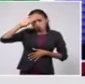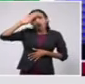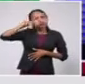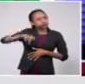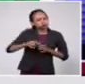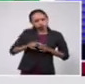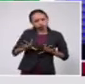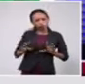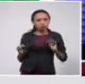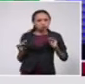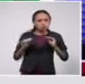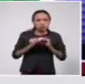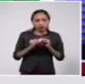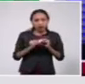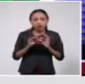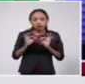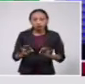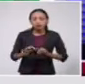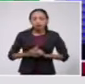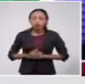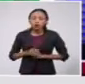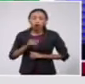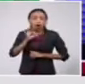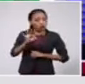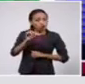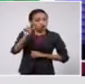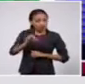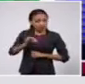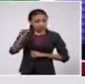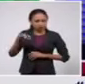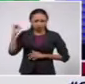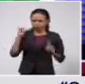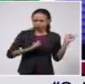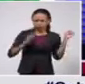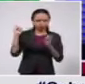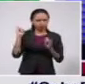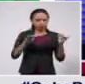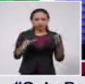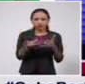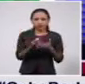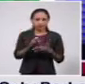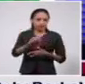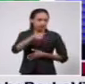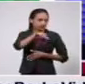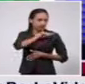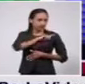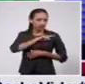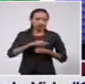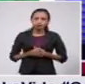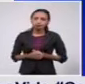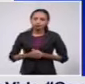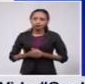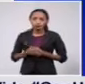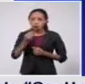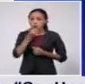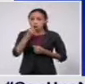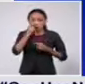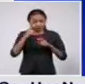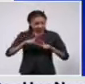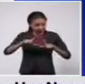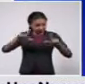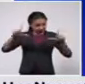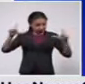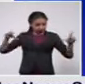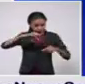país. 8 importados en el día de ayer. En el gráfico de las barras